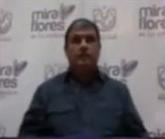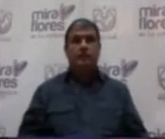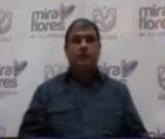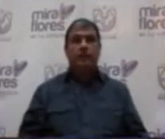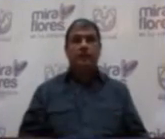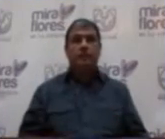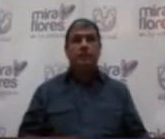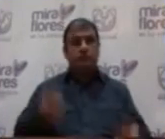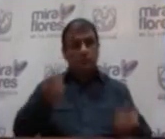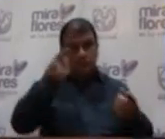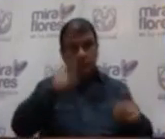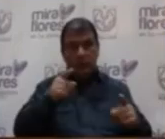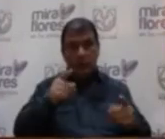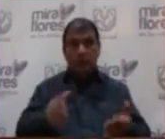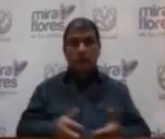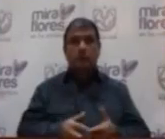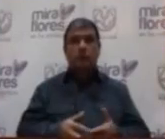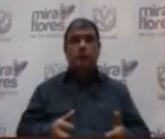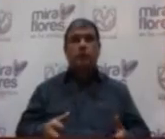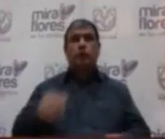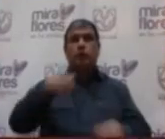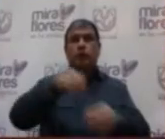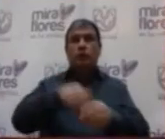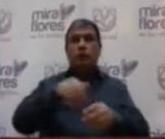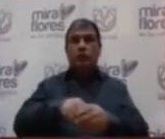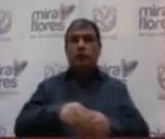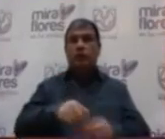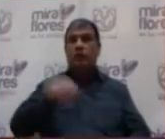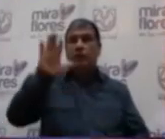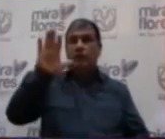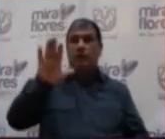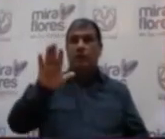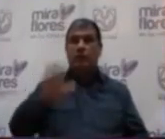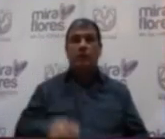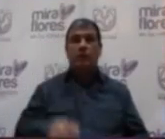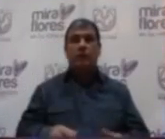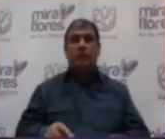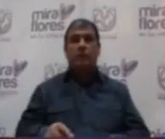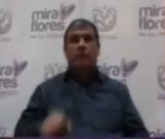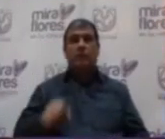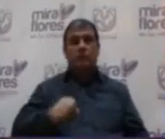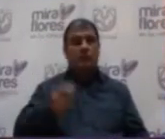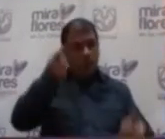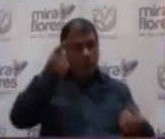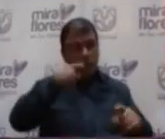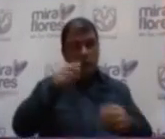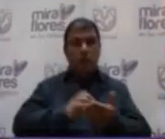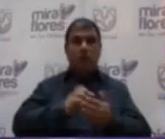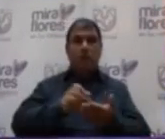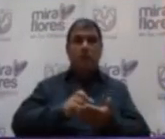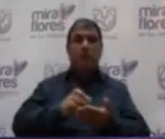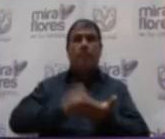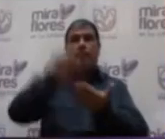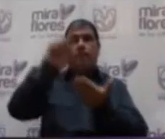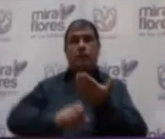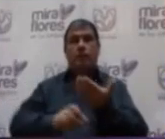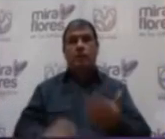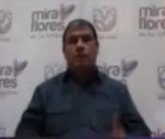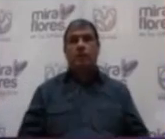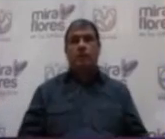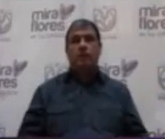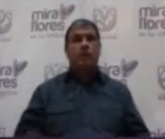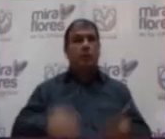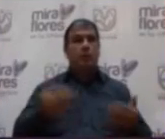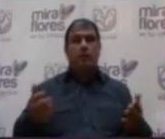De acuerdo. Y su voto ha sido a favor, ¿verdad? Estoy viendo aquí el dictamen. Sí, está de acuerdo con el proyecto. Muy bien, entonces, si no hay